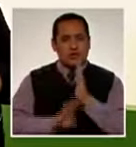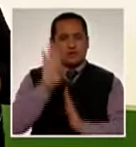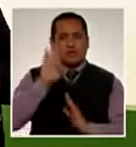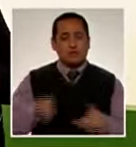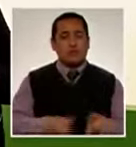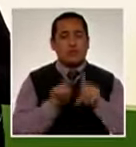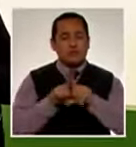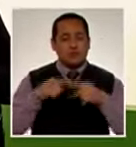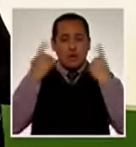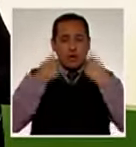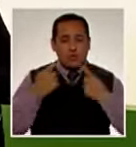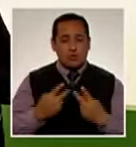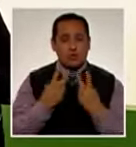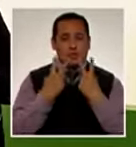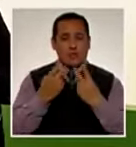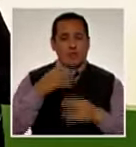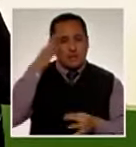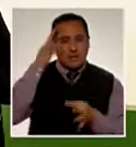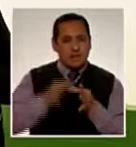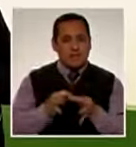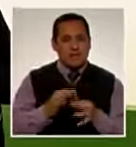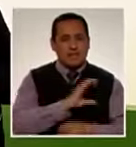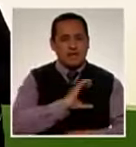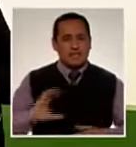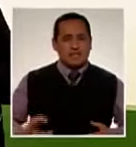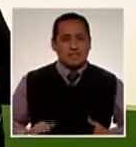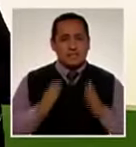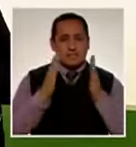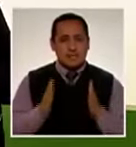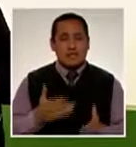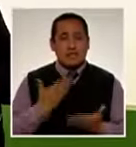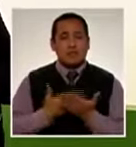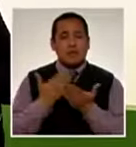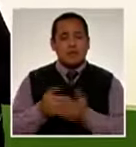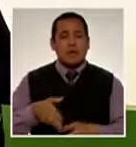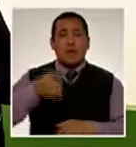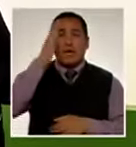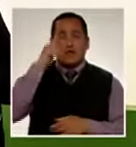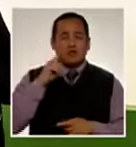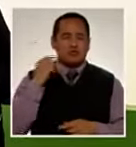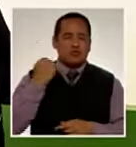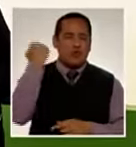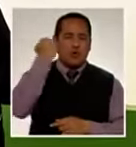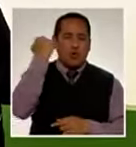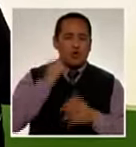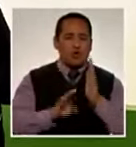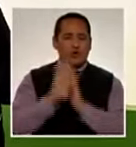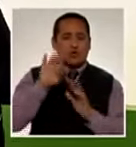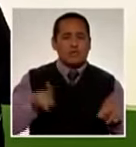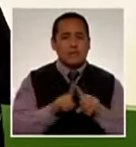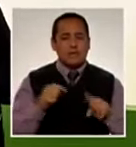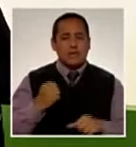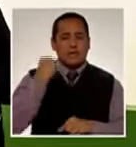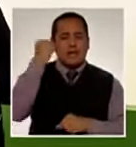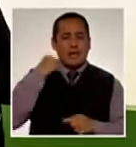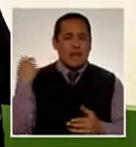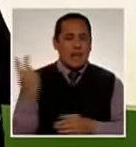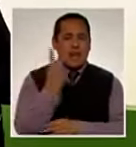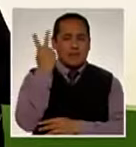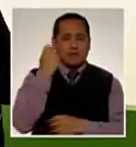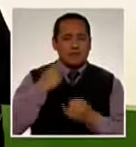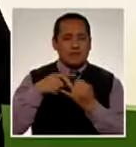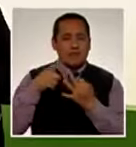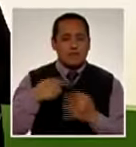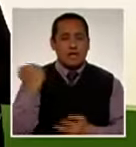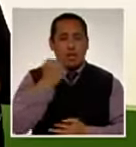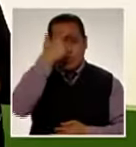y superación desde un punto de vista de fe cristiana. Él acredita a Dios el éxito de sus logros y la victoria